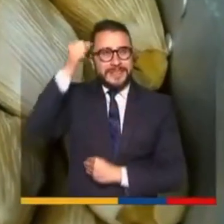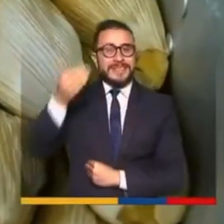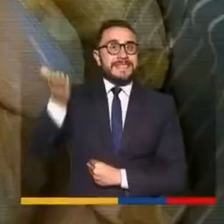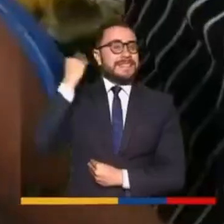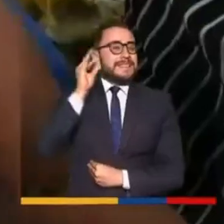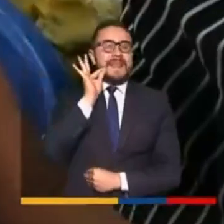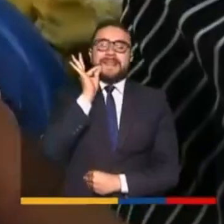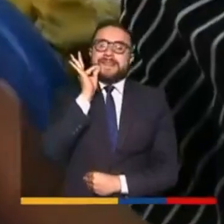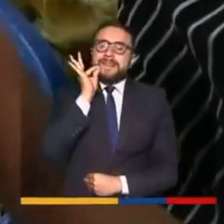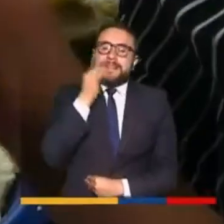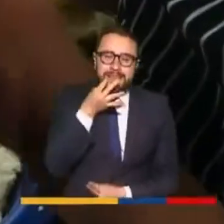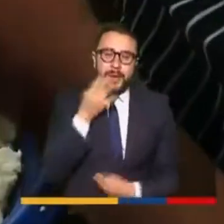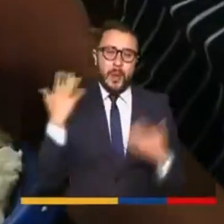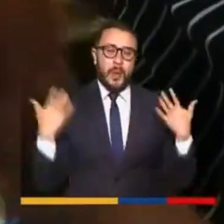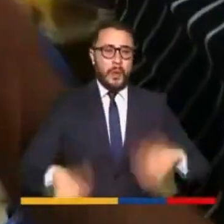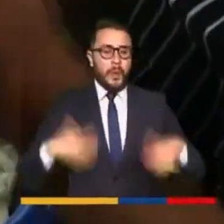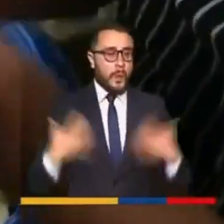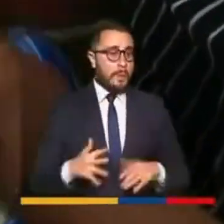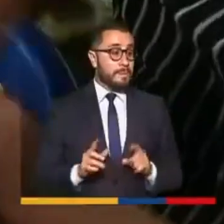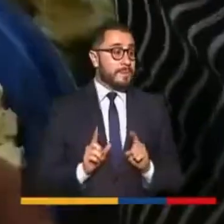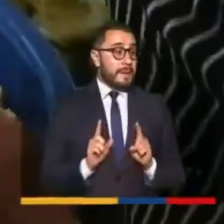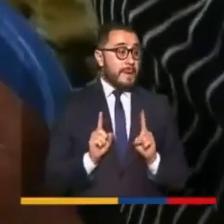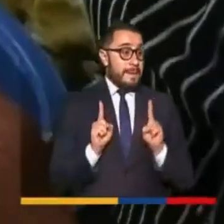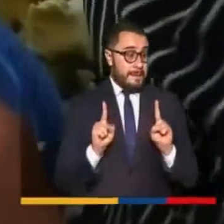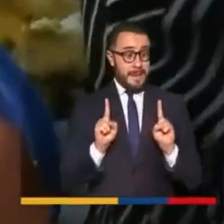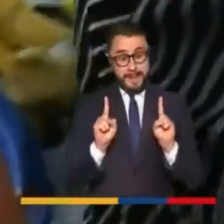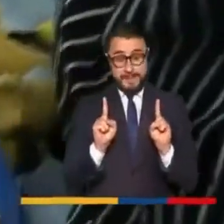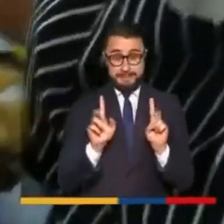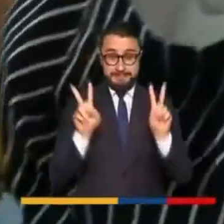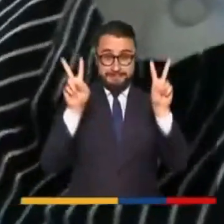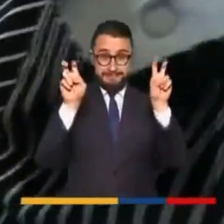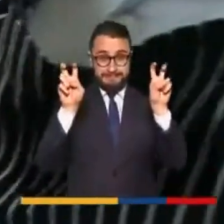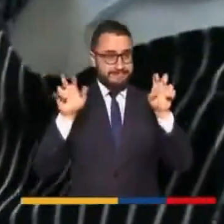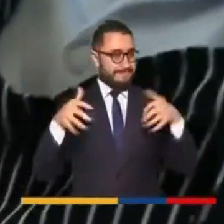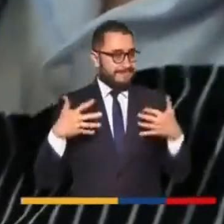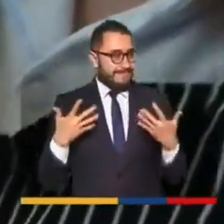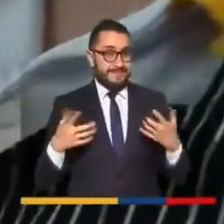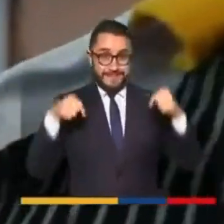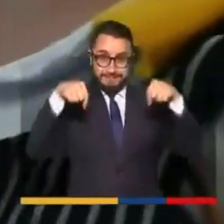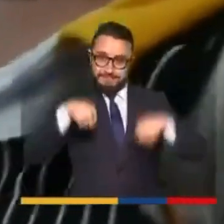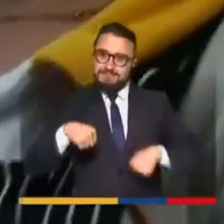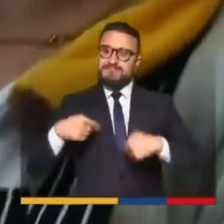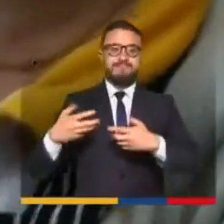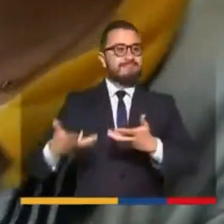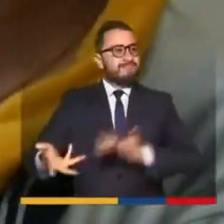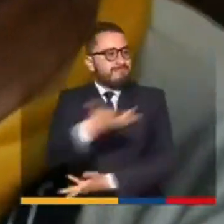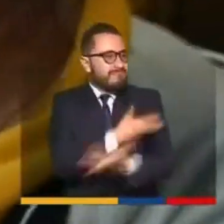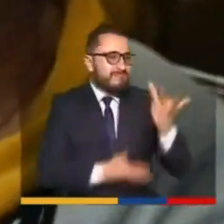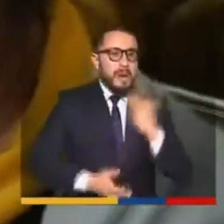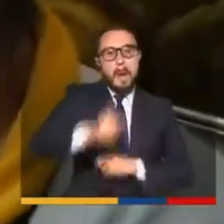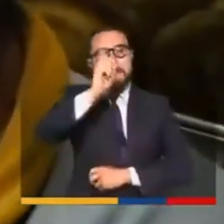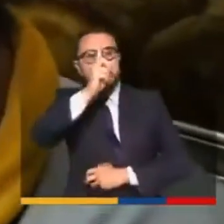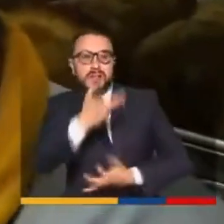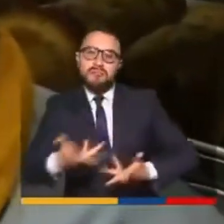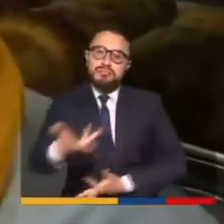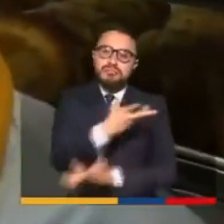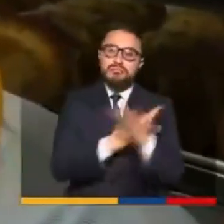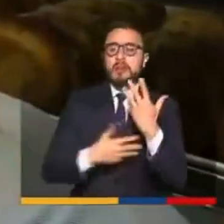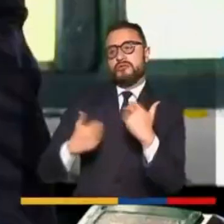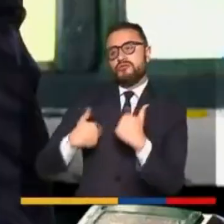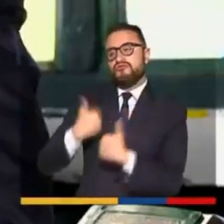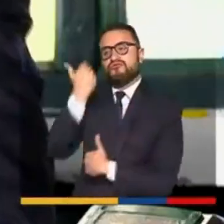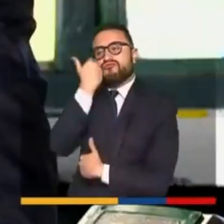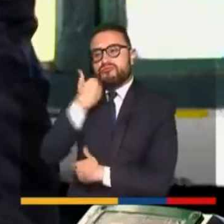Son riquísimos. Pero el tema está en que aquí hablamos incluso de política. Yo les pedí que votaran por